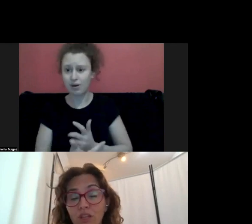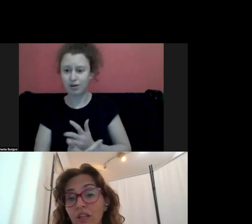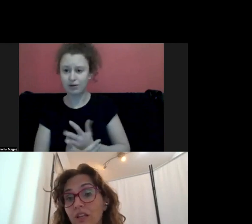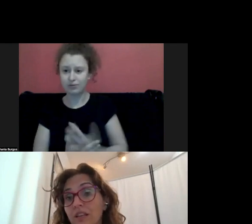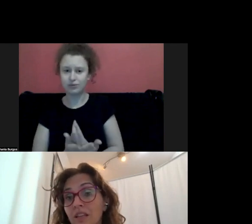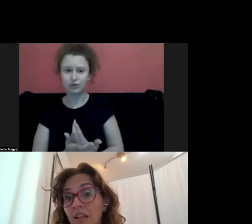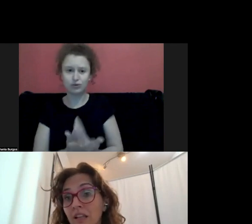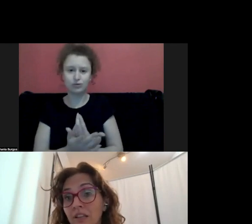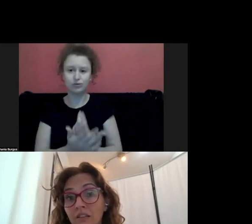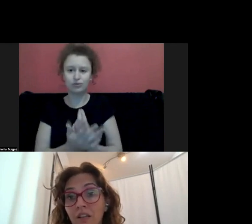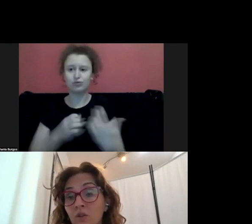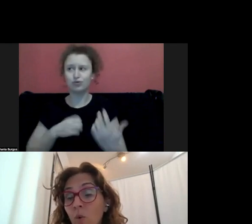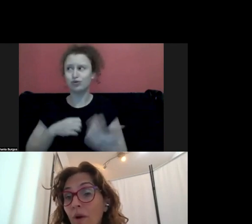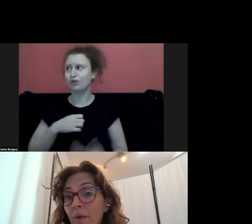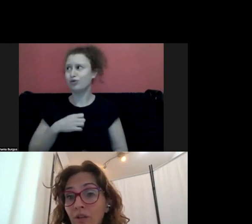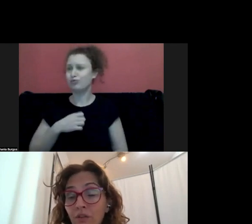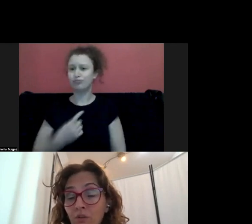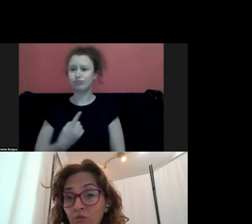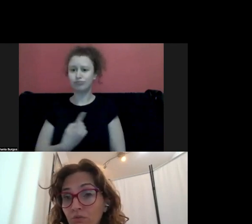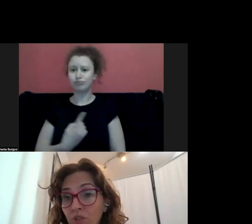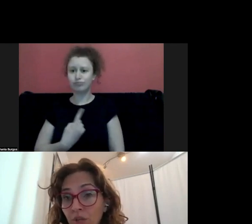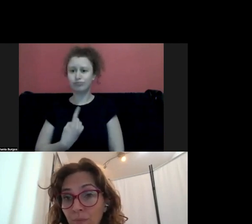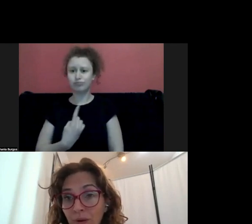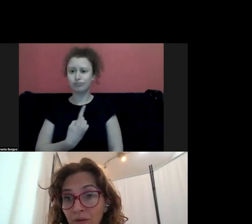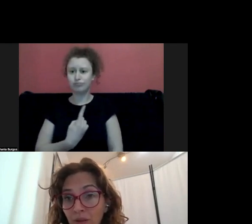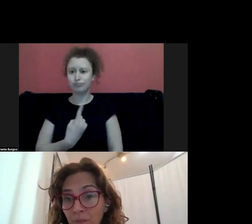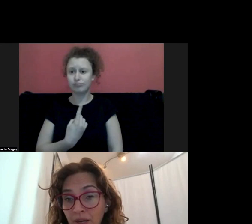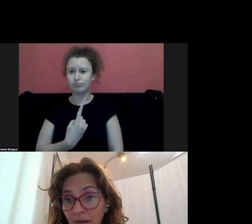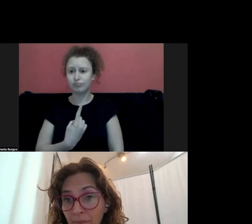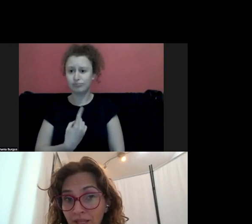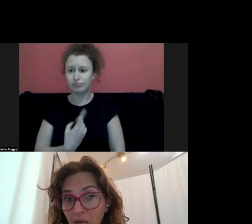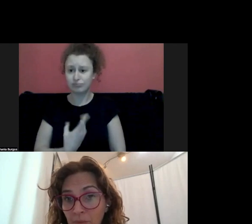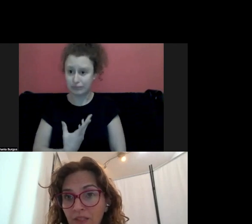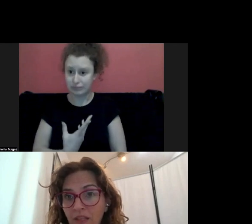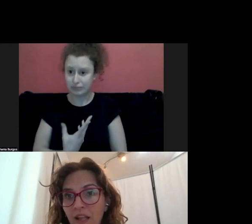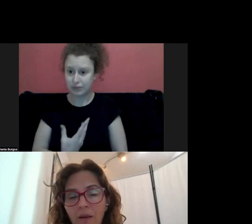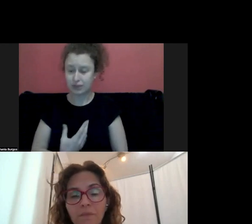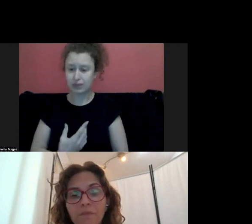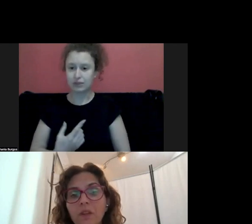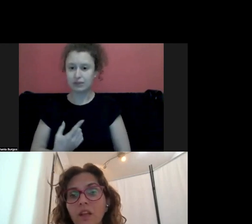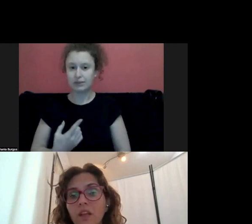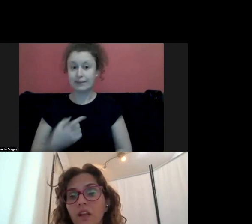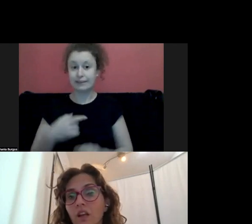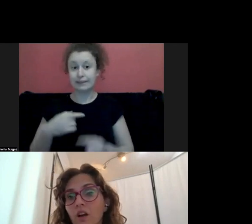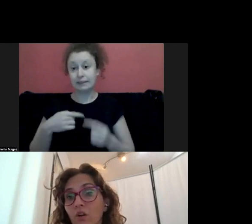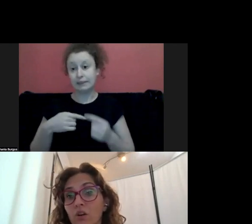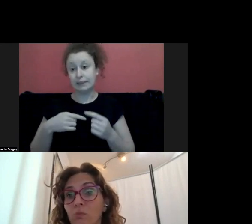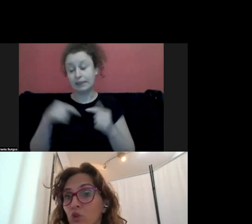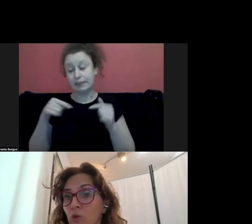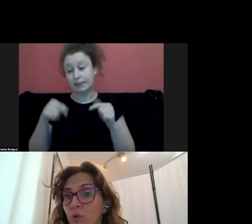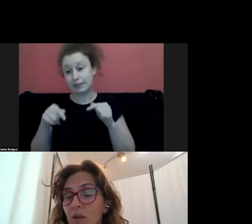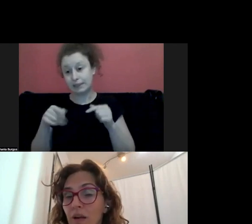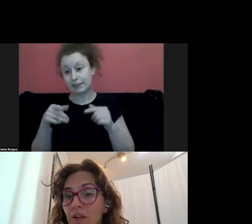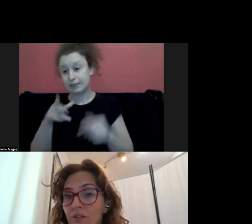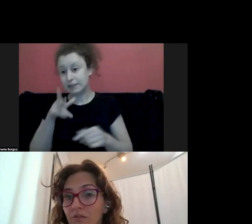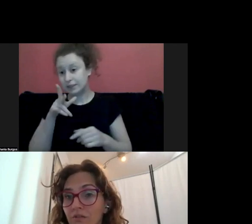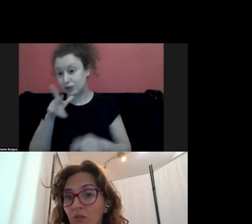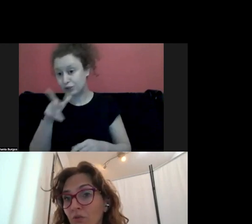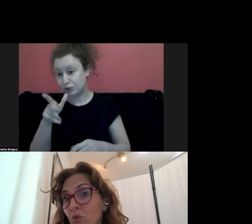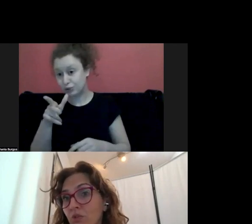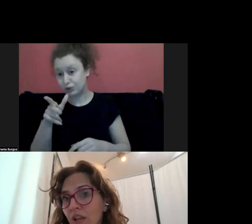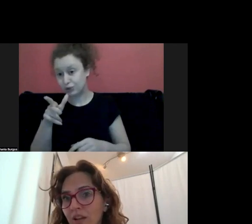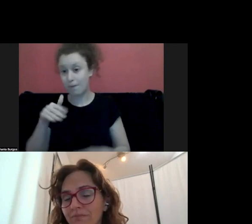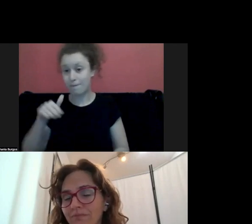nosotros, estar en su habitación sin participar en prácticamente nada, con muchos problemas